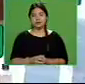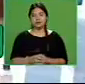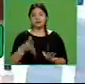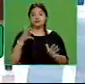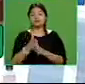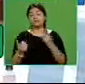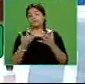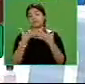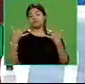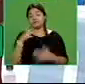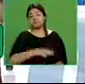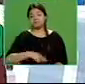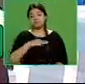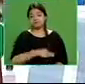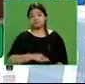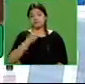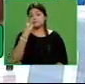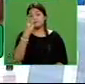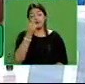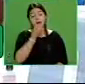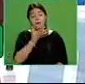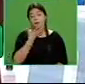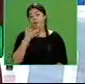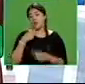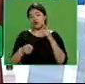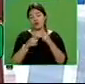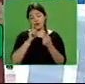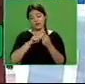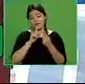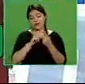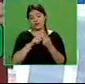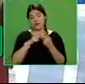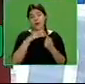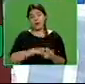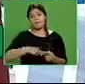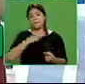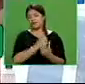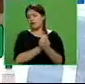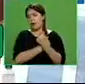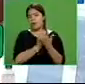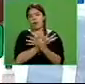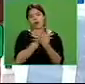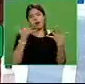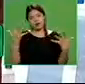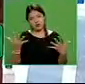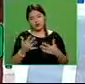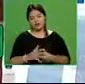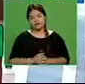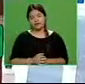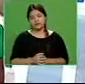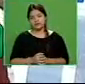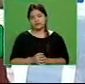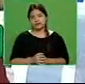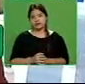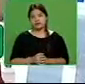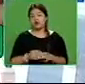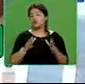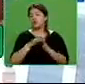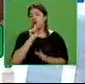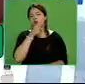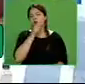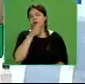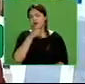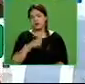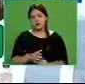de las grandes misiones, dos hermosas grandes misiones. La misión en amor mayor de nuestros adultos